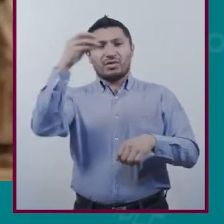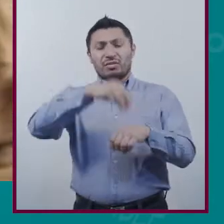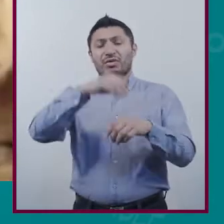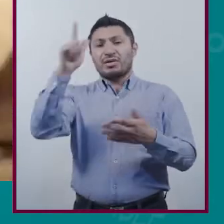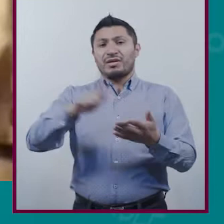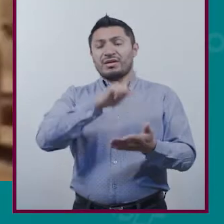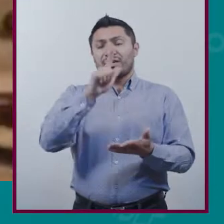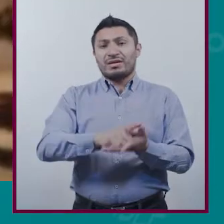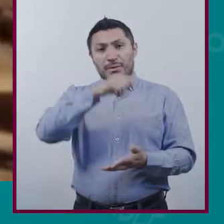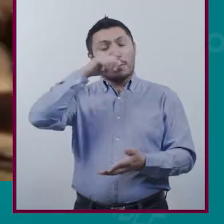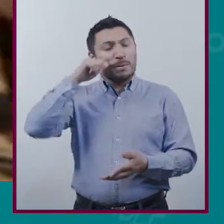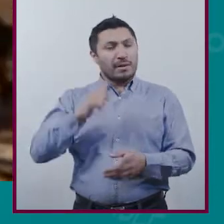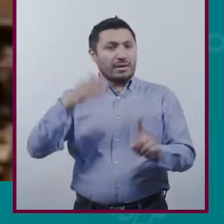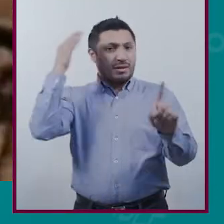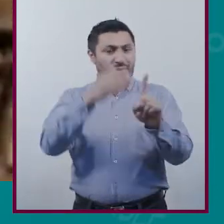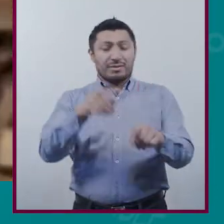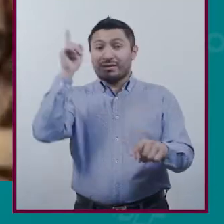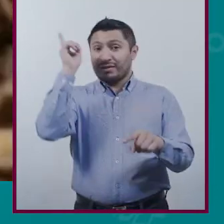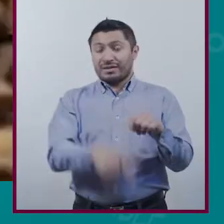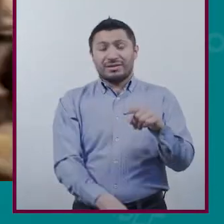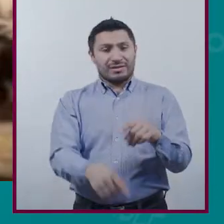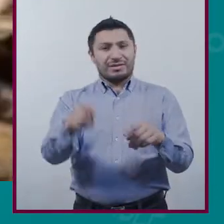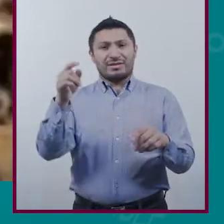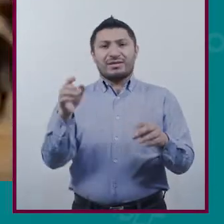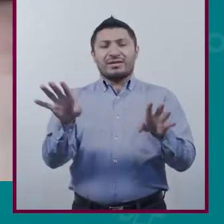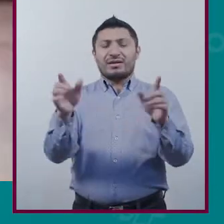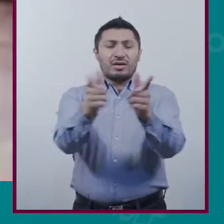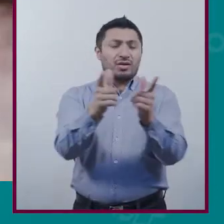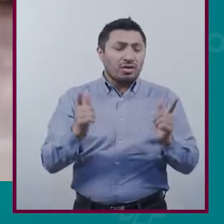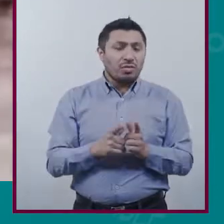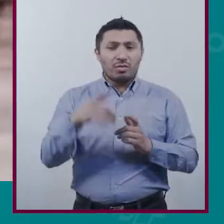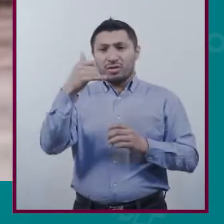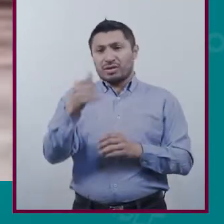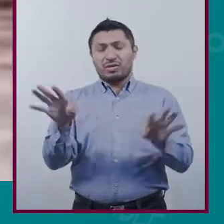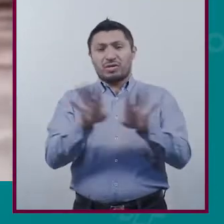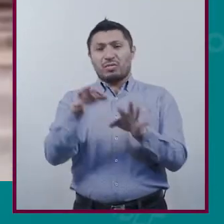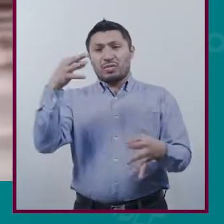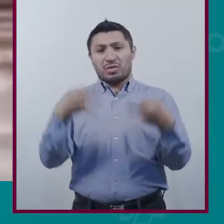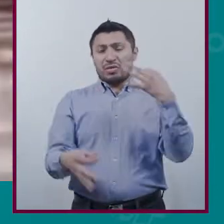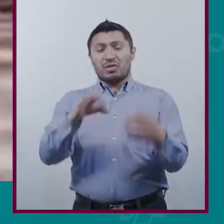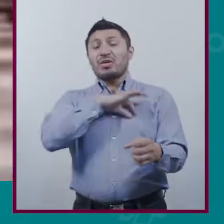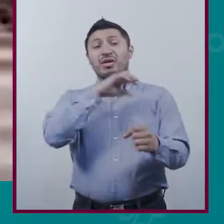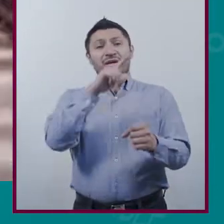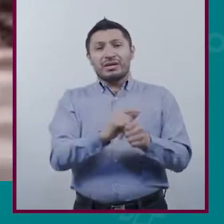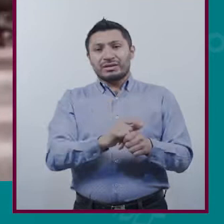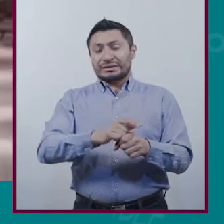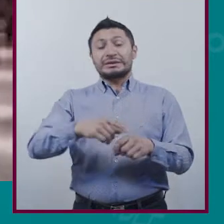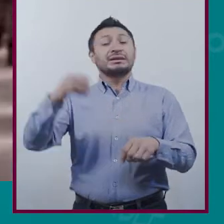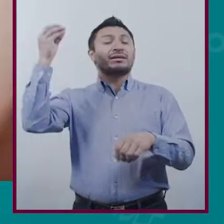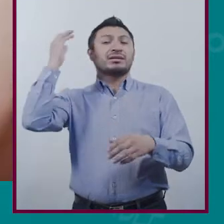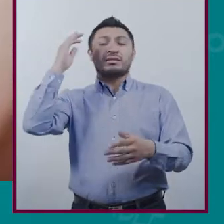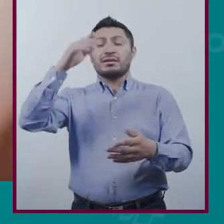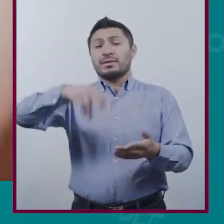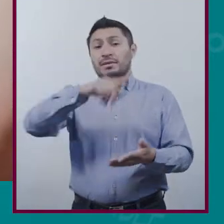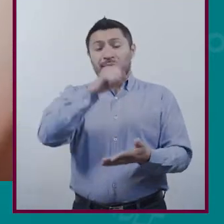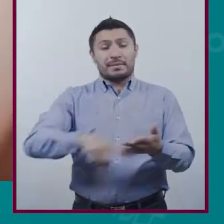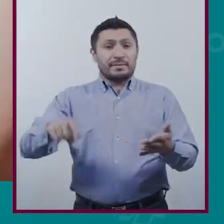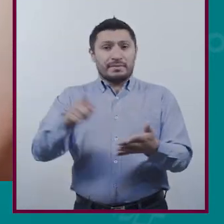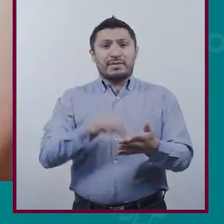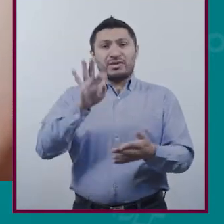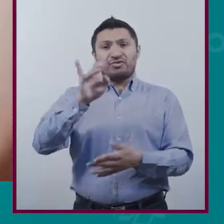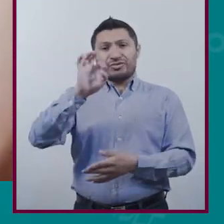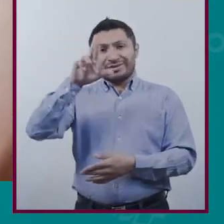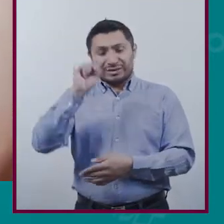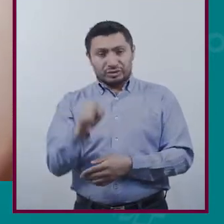Ley Juárez, que buscaba la desaparición de las corporaciones y de los tribunales especiales, la suspensión de fueros, la organización